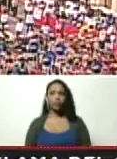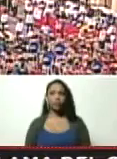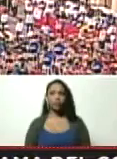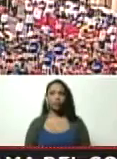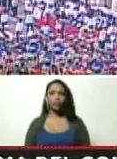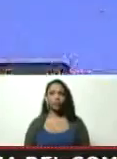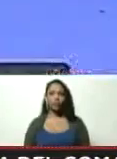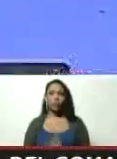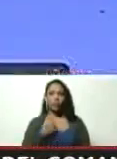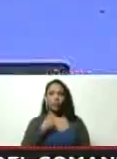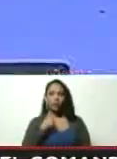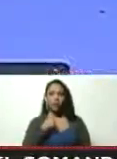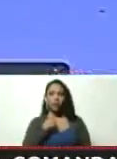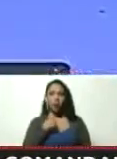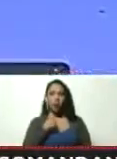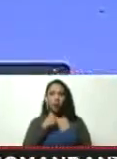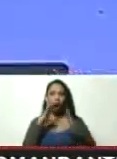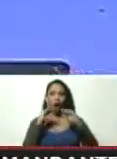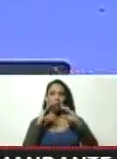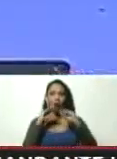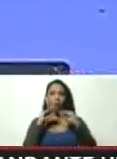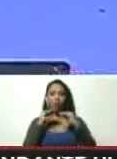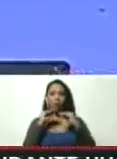Yo estaba hablando con Diosdado en la marcha